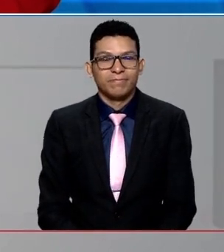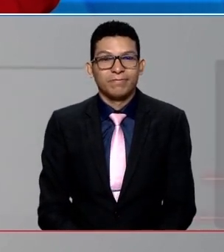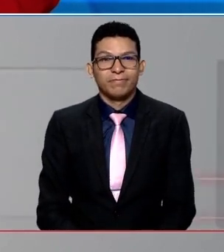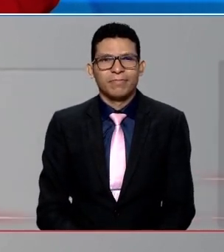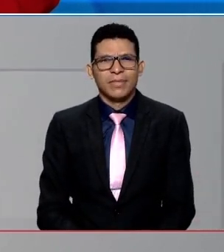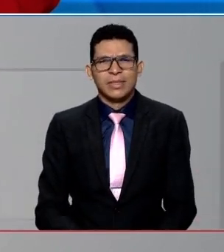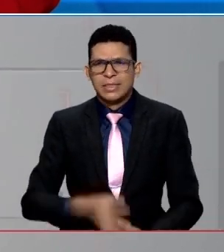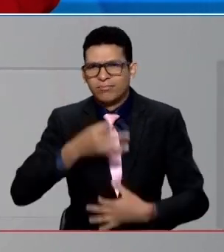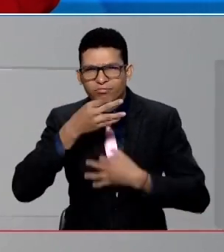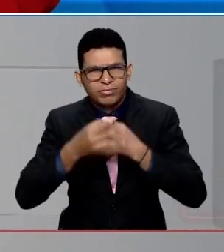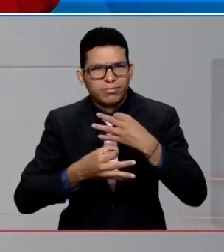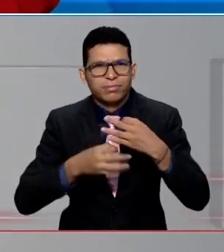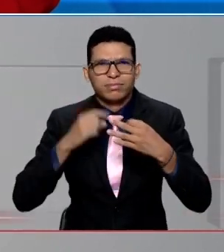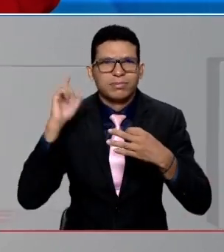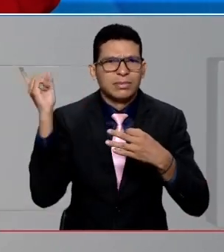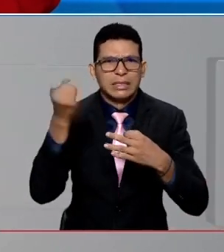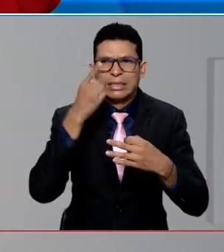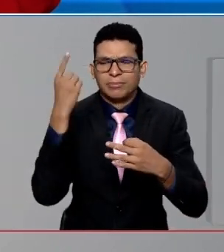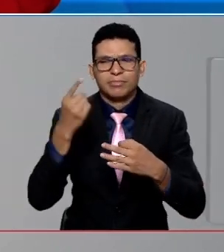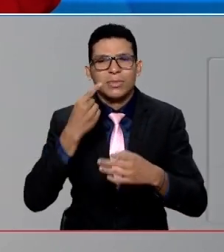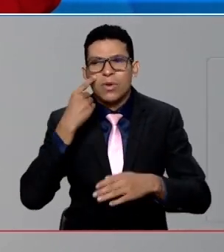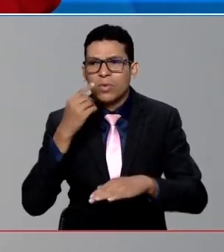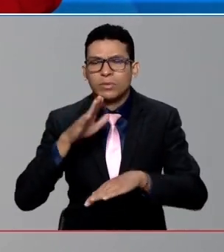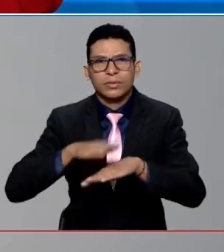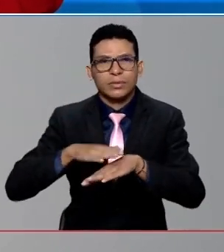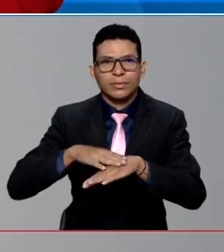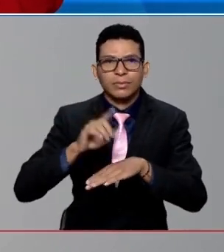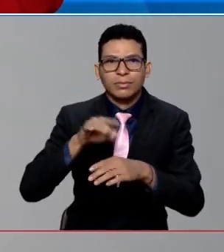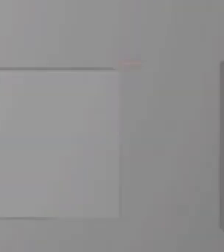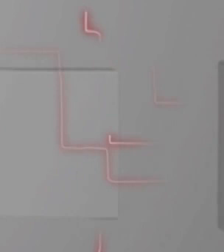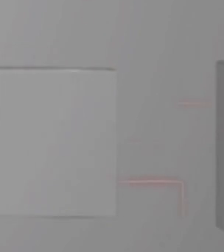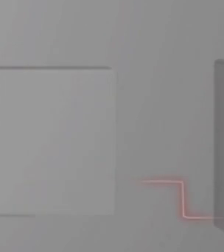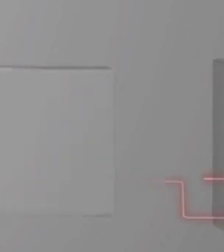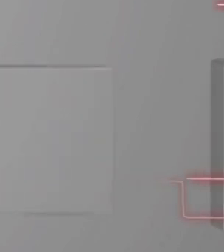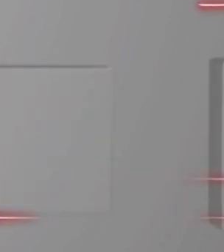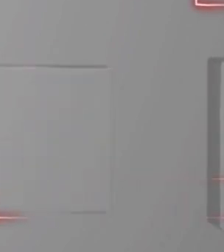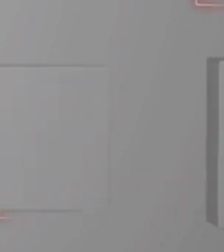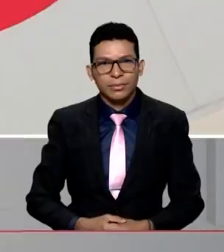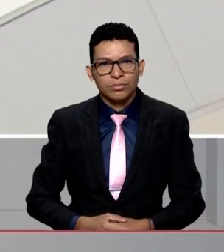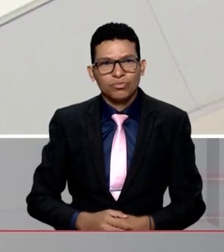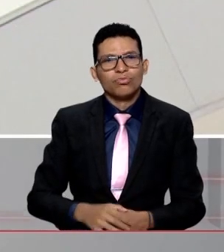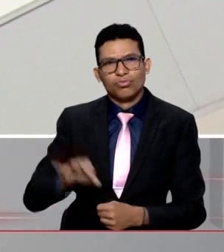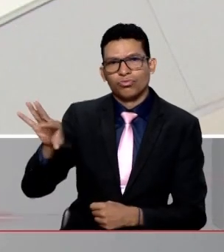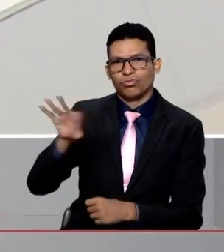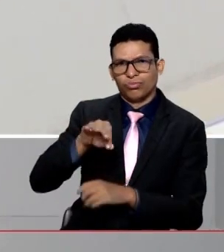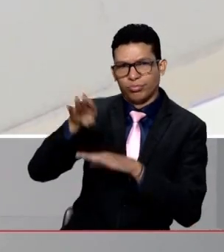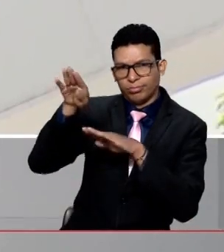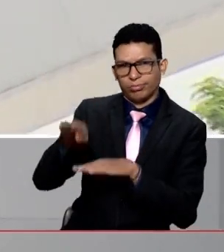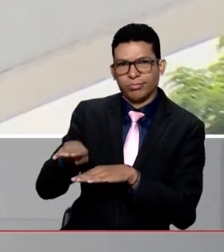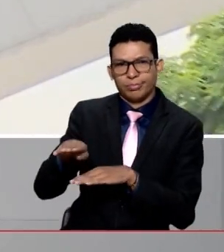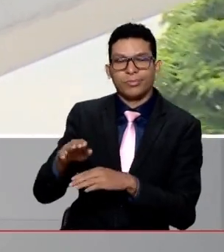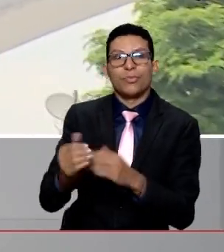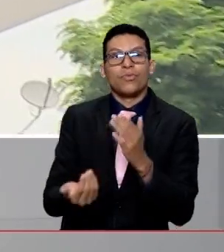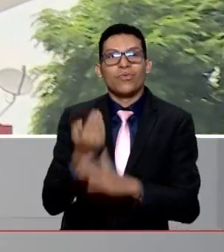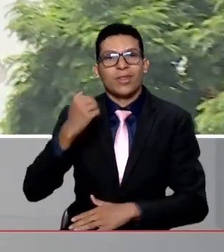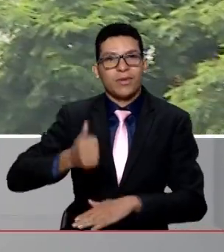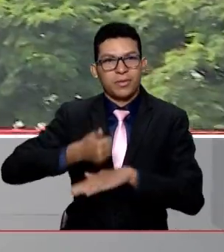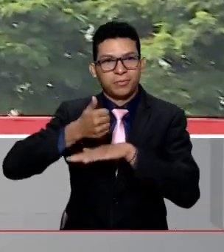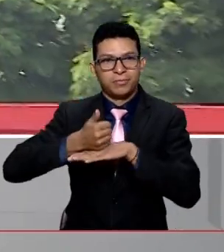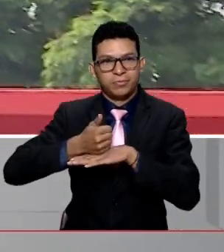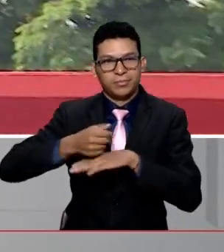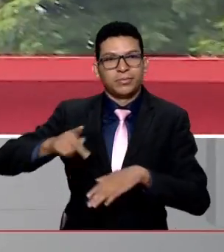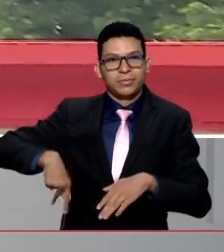Las denuncias por presuntas irregularidades en la elección de la nueva rectora de la Escuela Nacional del Deporte, Patricia Martínez, no